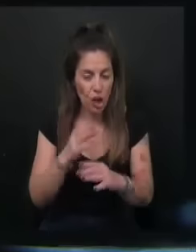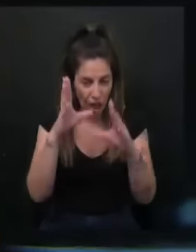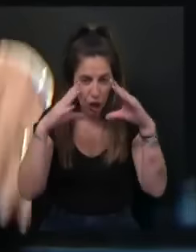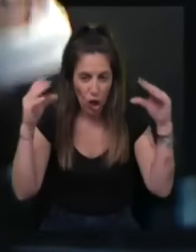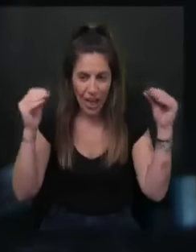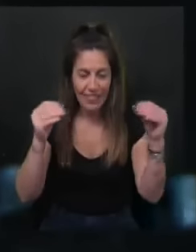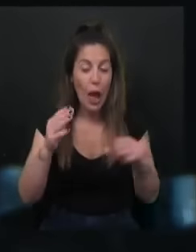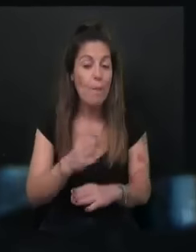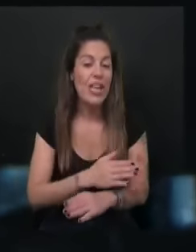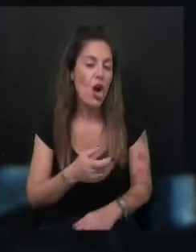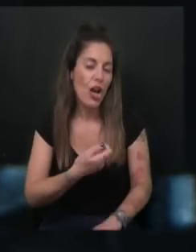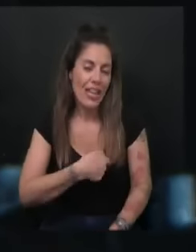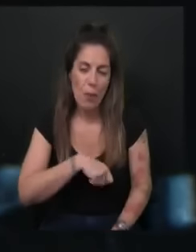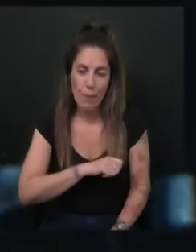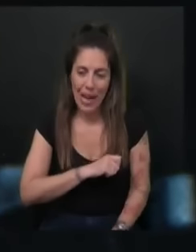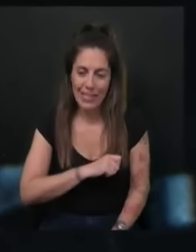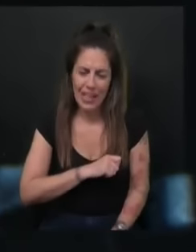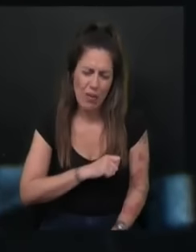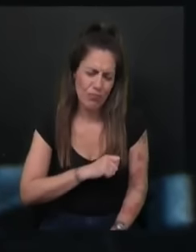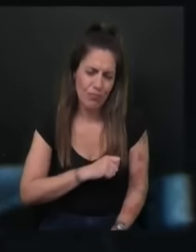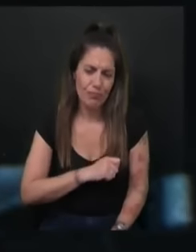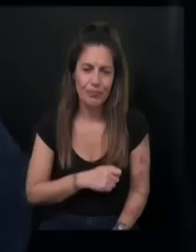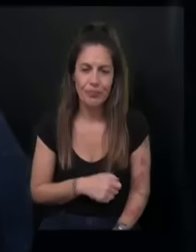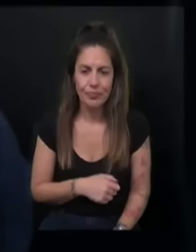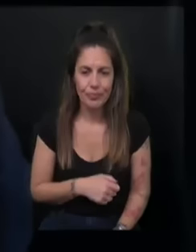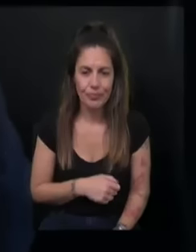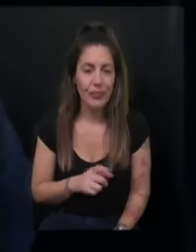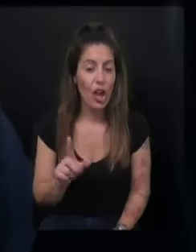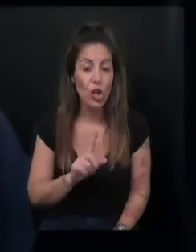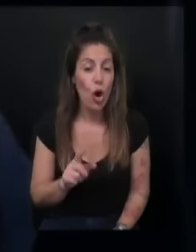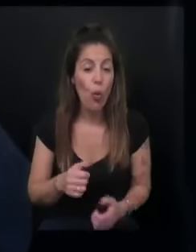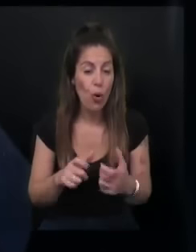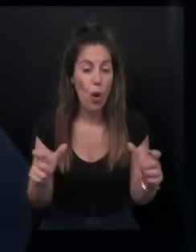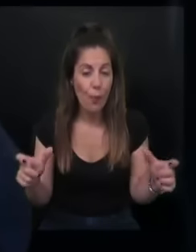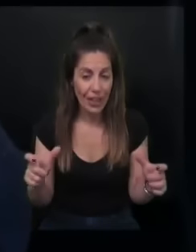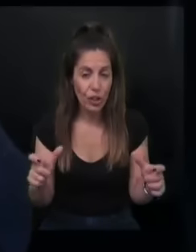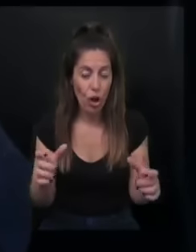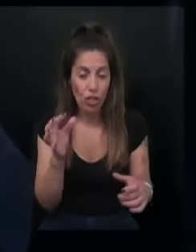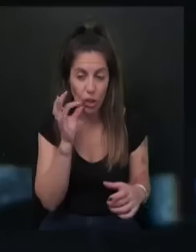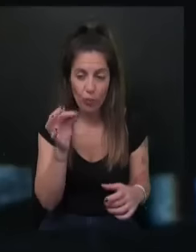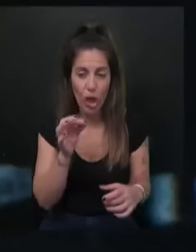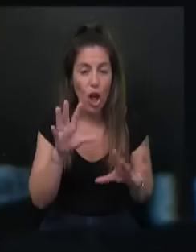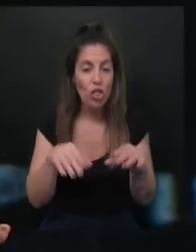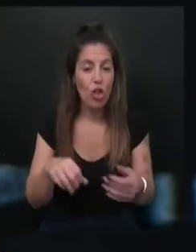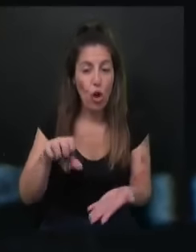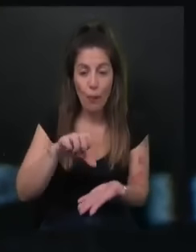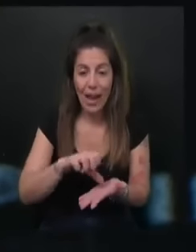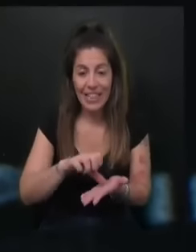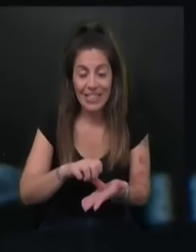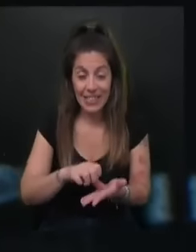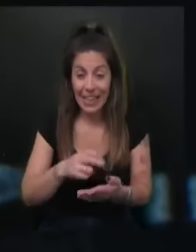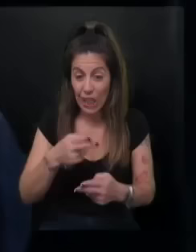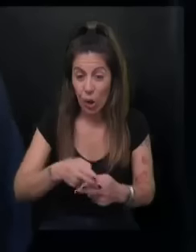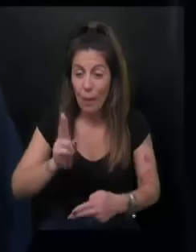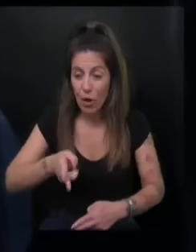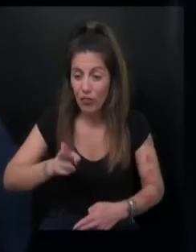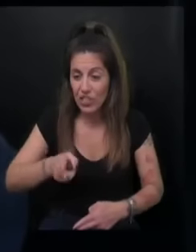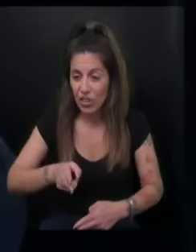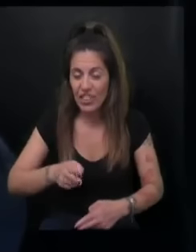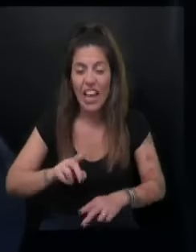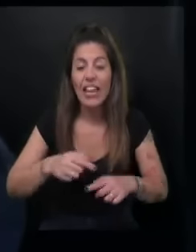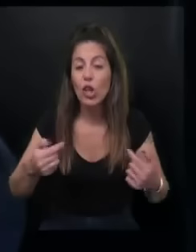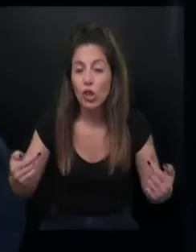menos que en España por lejos claro digo que no hubo un aumento del consumo todos países te nombré prohibicionistas Y qué otra